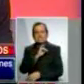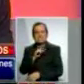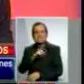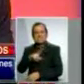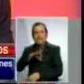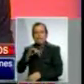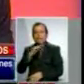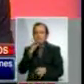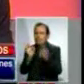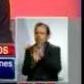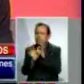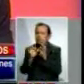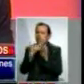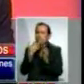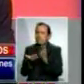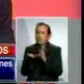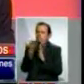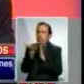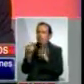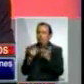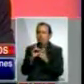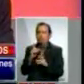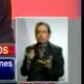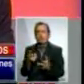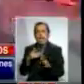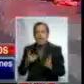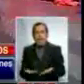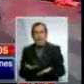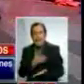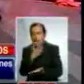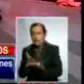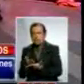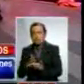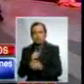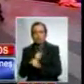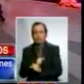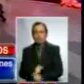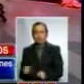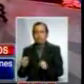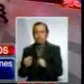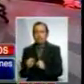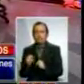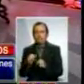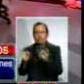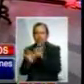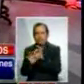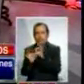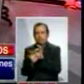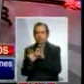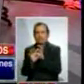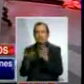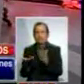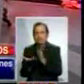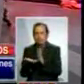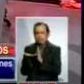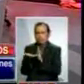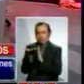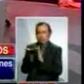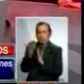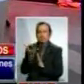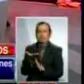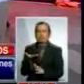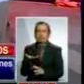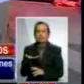que estas alzas no eran entrar ya y hasta ahora no han podido y en los planes de la